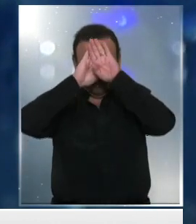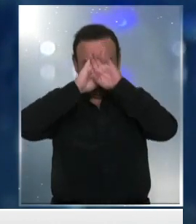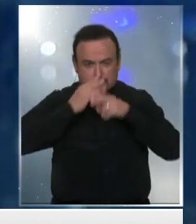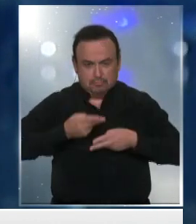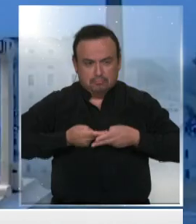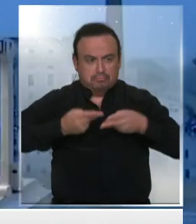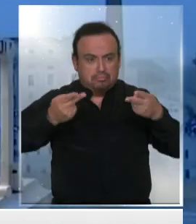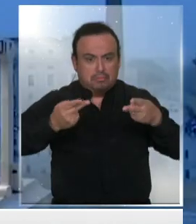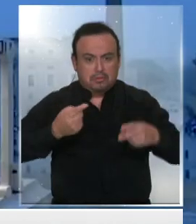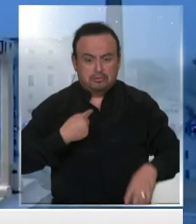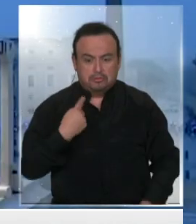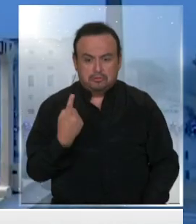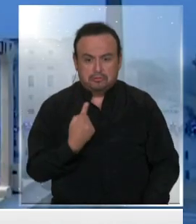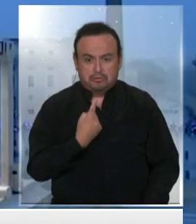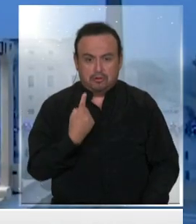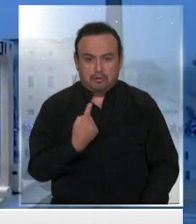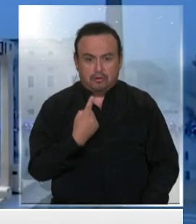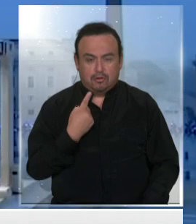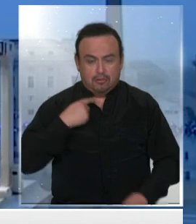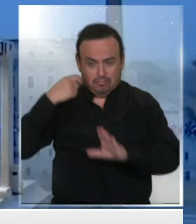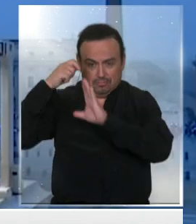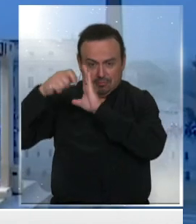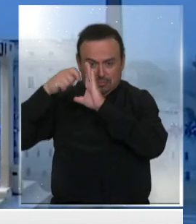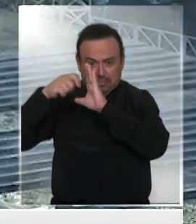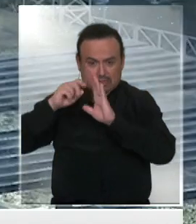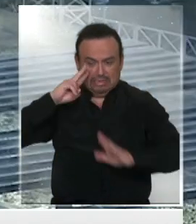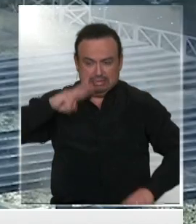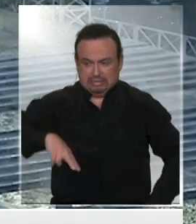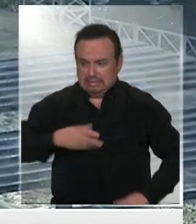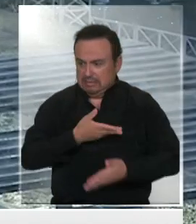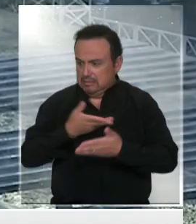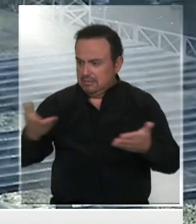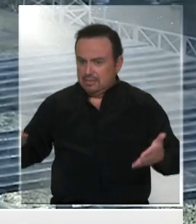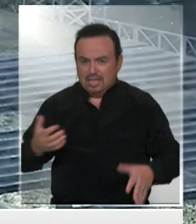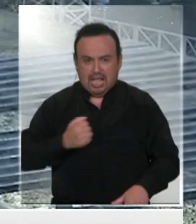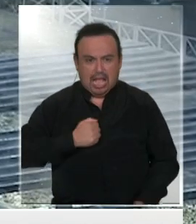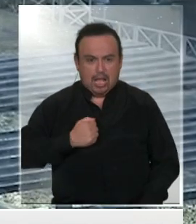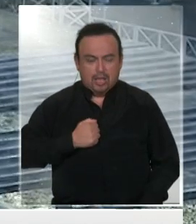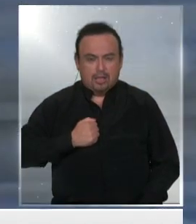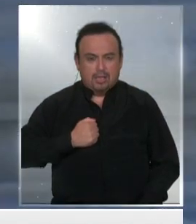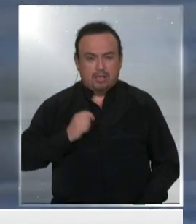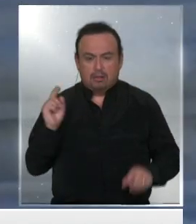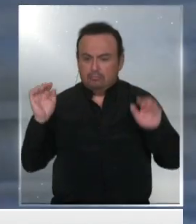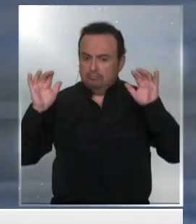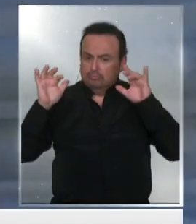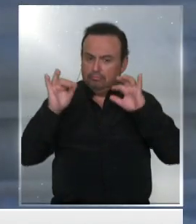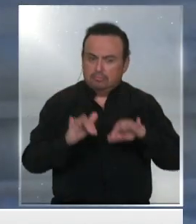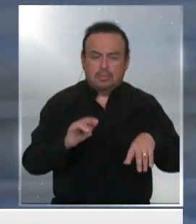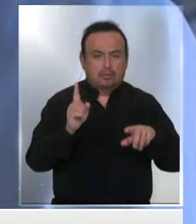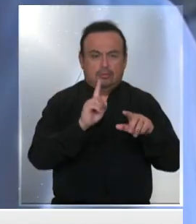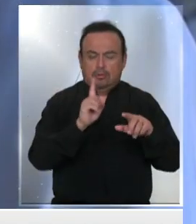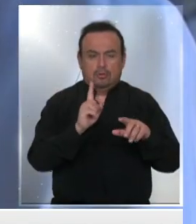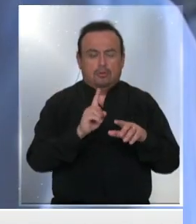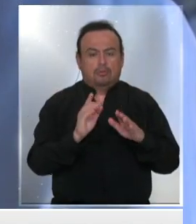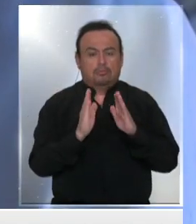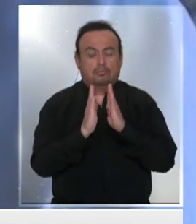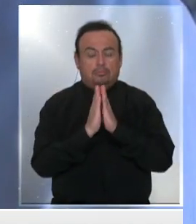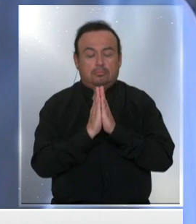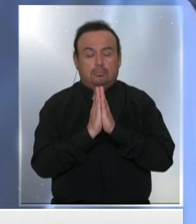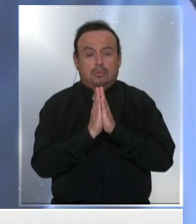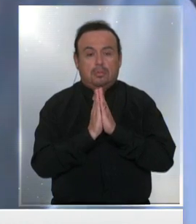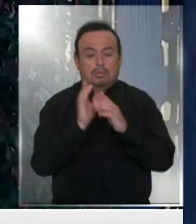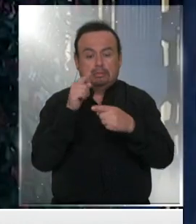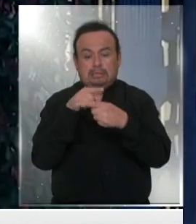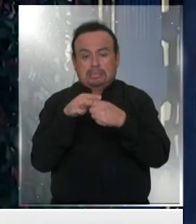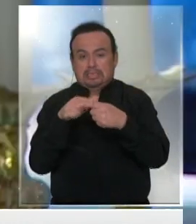total soledad. Imágenes del Vaticano sin fieles, llamado de la Iglesia Católica a no asistir a misas y prepararse para una Semana Santa